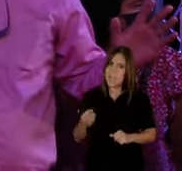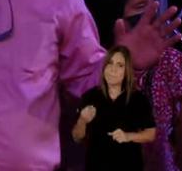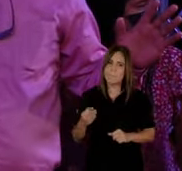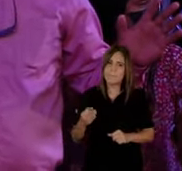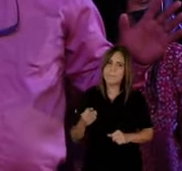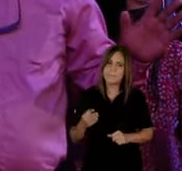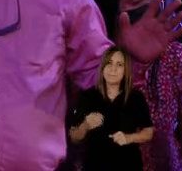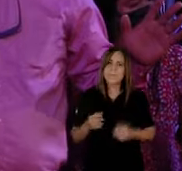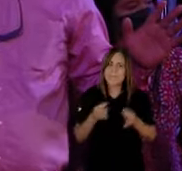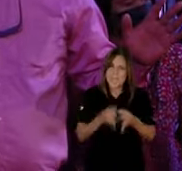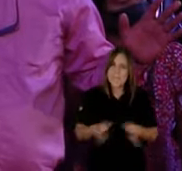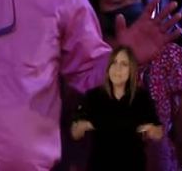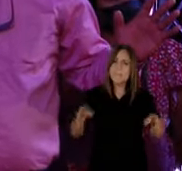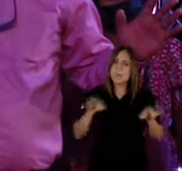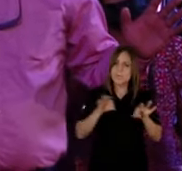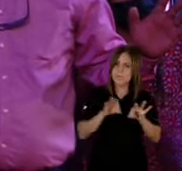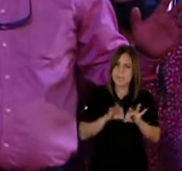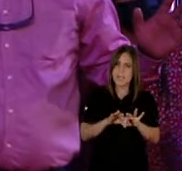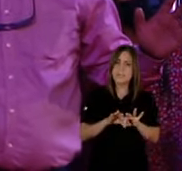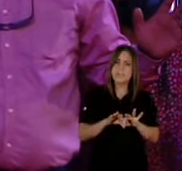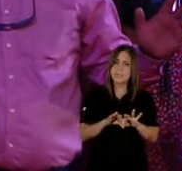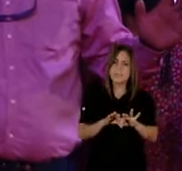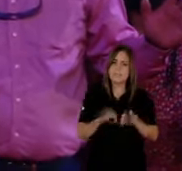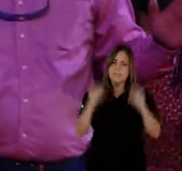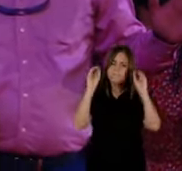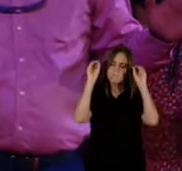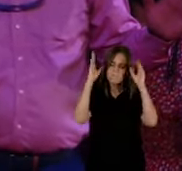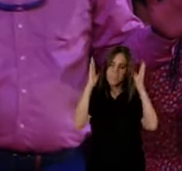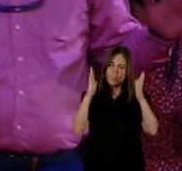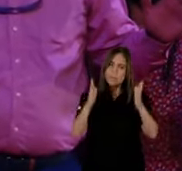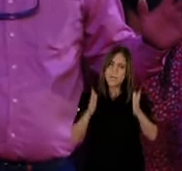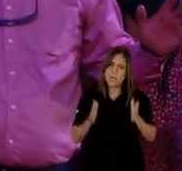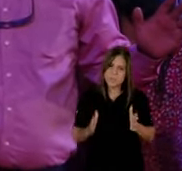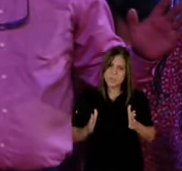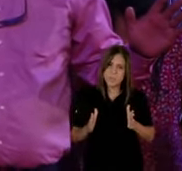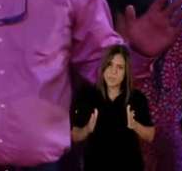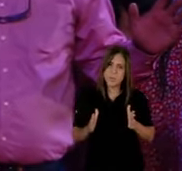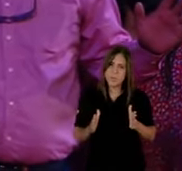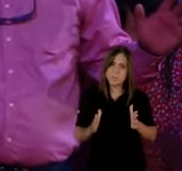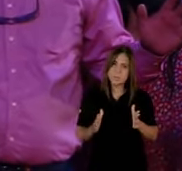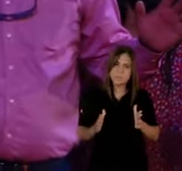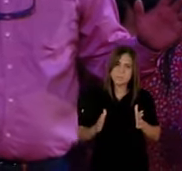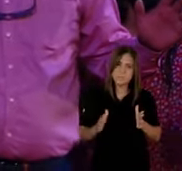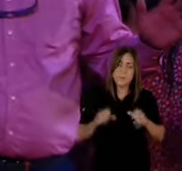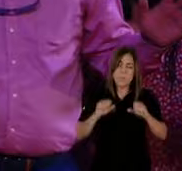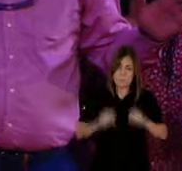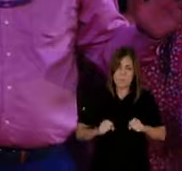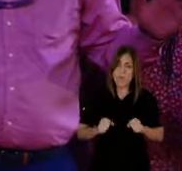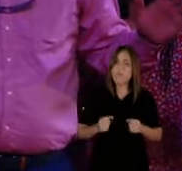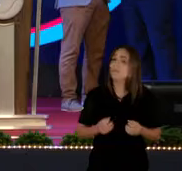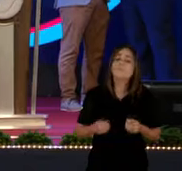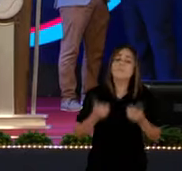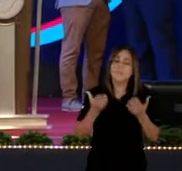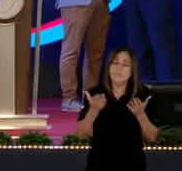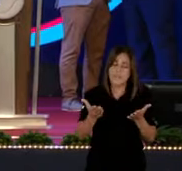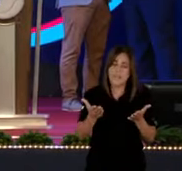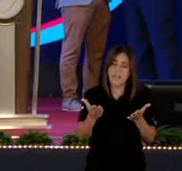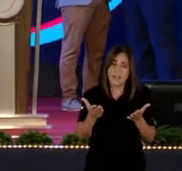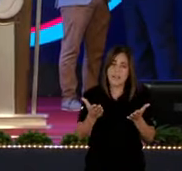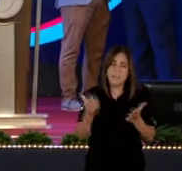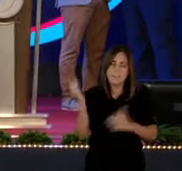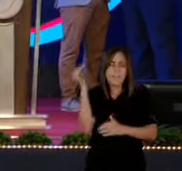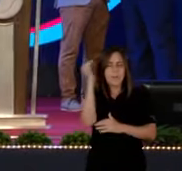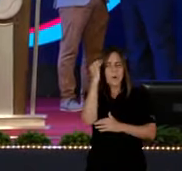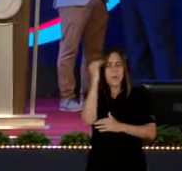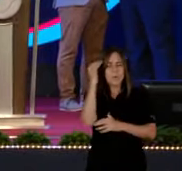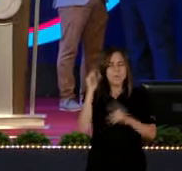secular, más que ninguno de esos cuidados, el mayor seguro de vida que estos niños tienen y tendrán es el